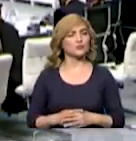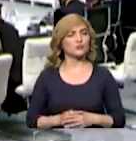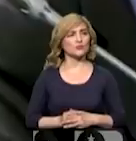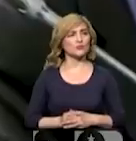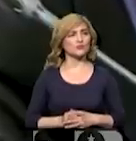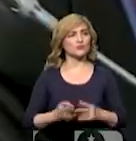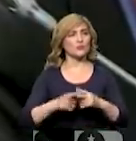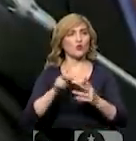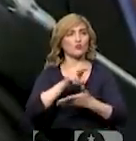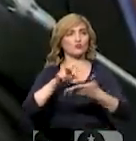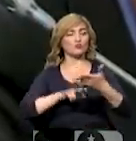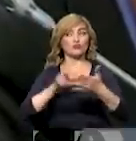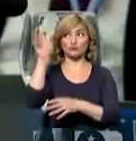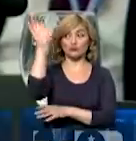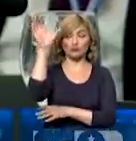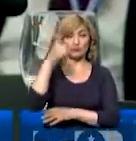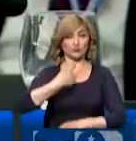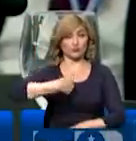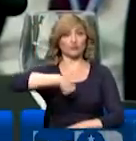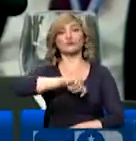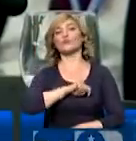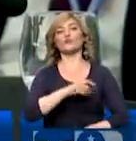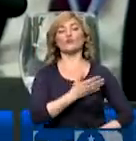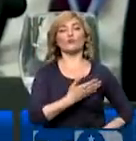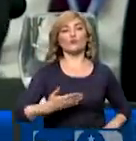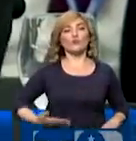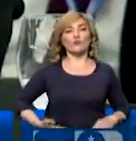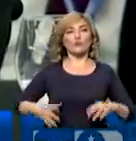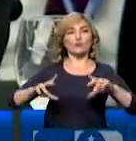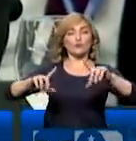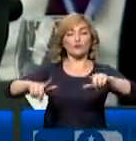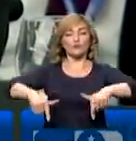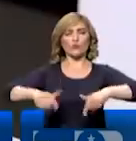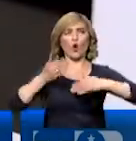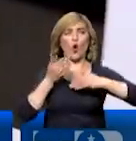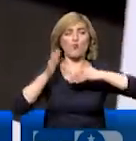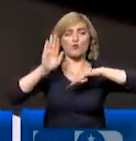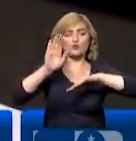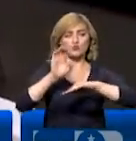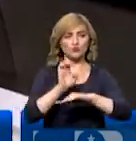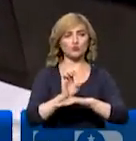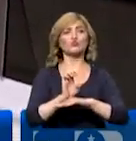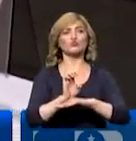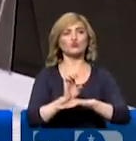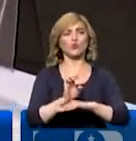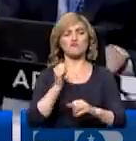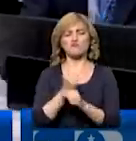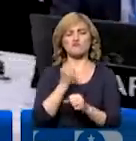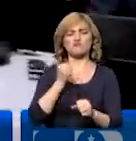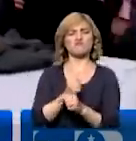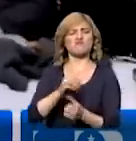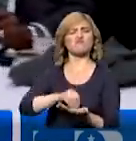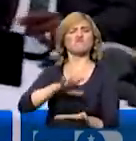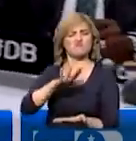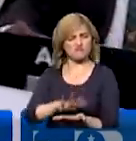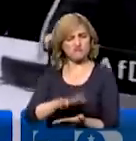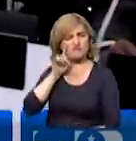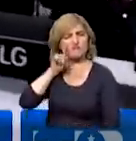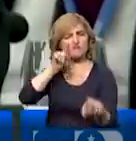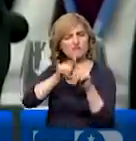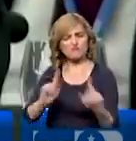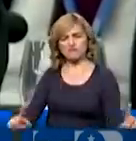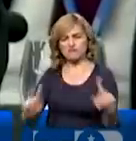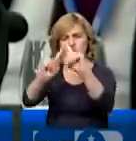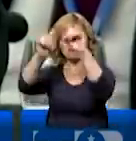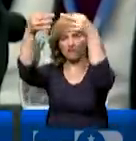Inició la Convención por el Cambio Climático en España y el presidente Lenín Moreno ratificó el compromiso del Ecuador y las acciones implementadas para cumplir el Acuerdo de